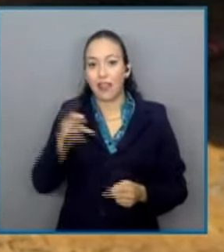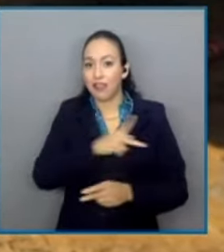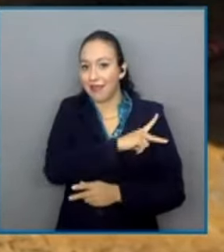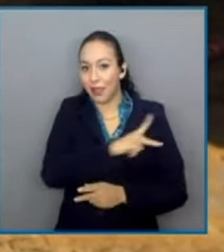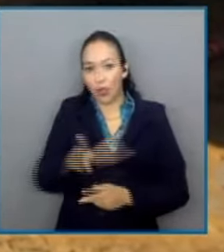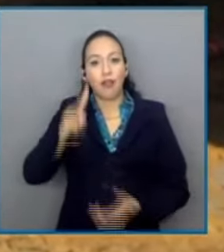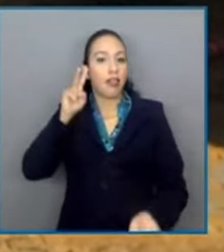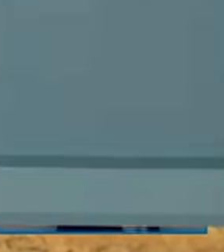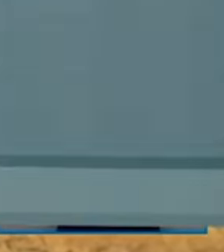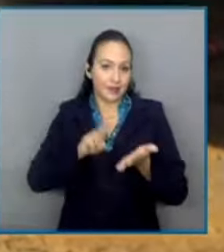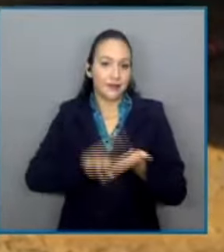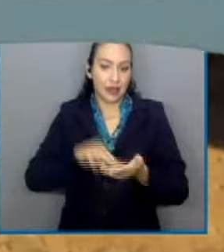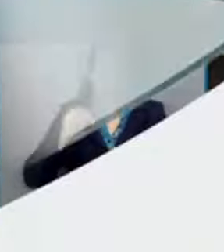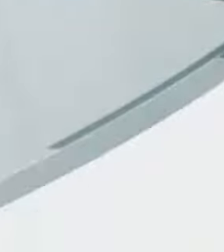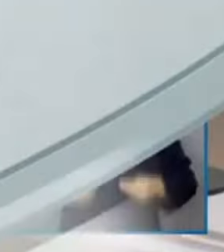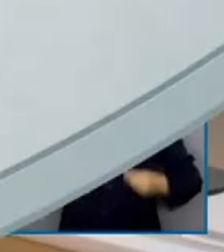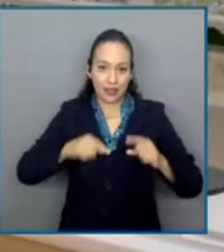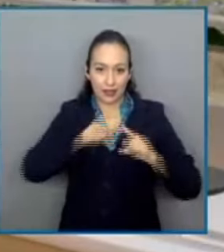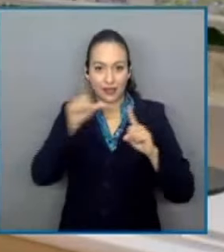nacionales.